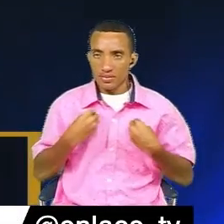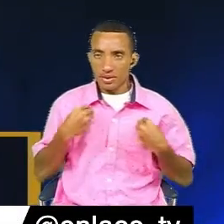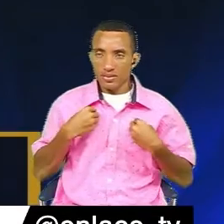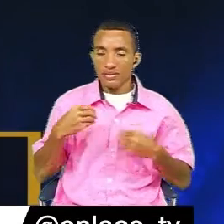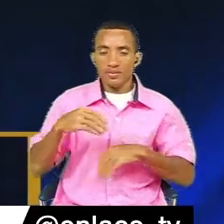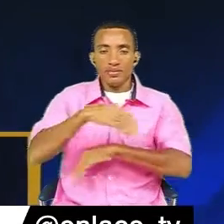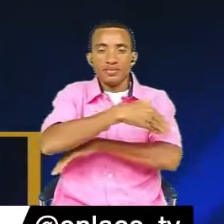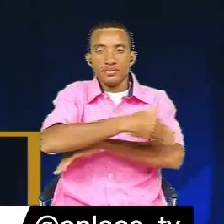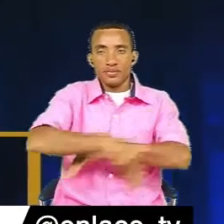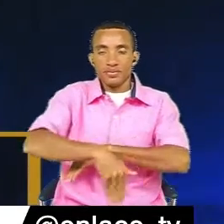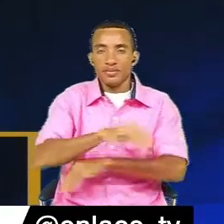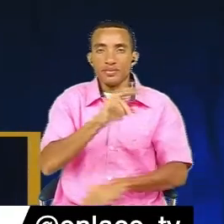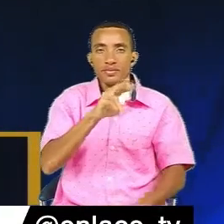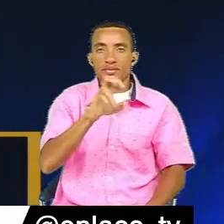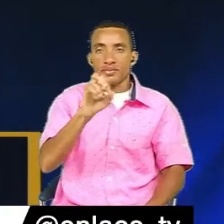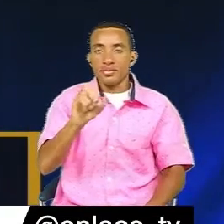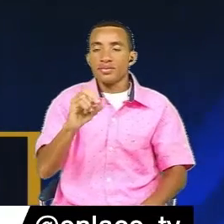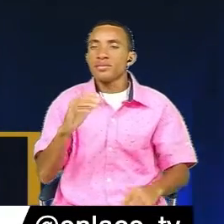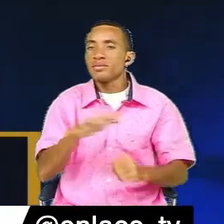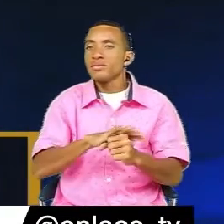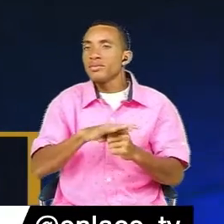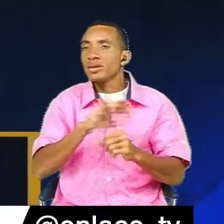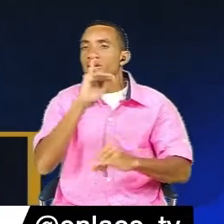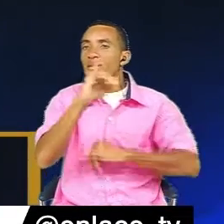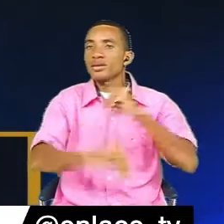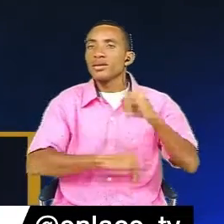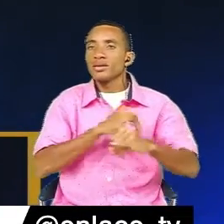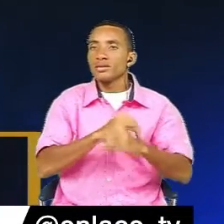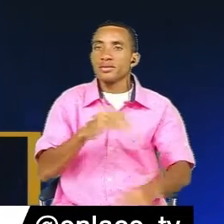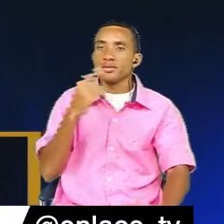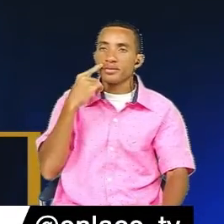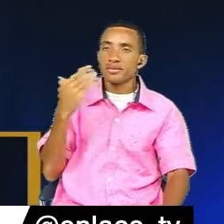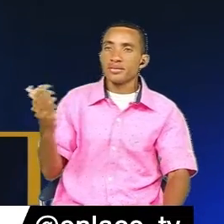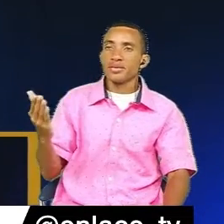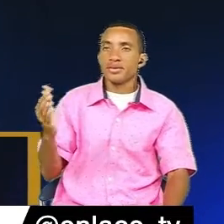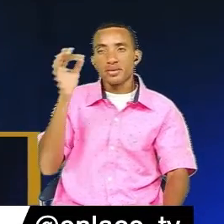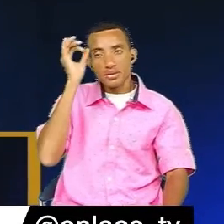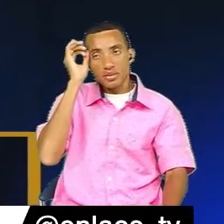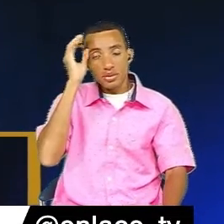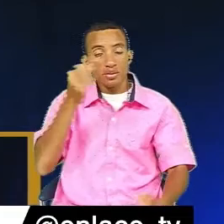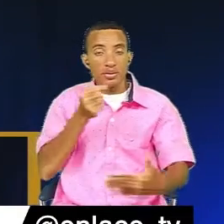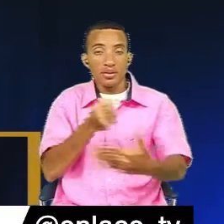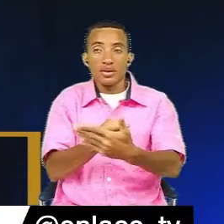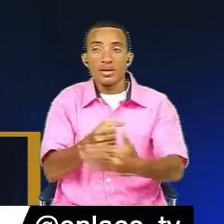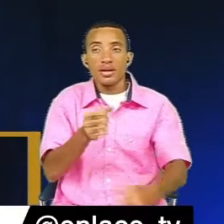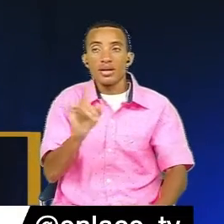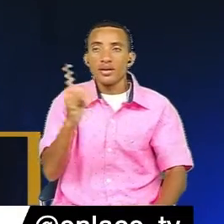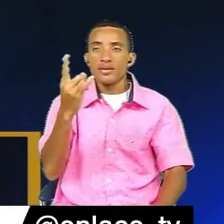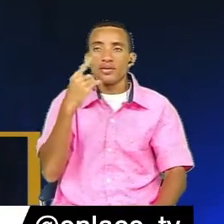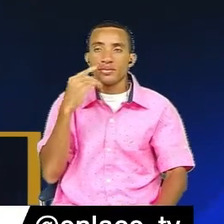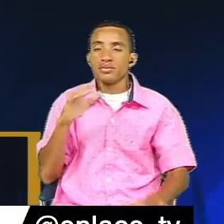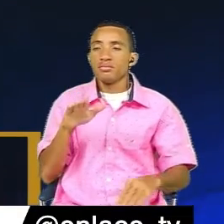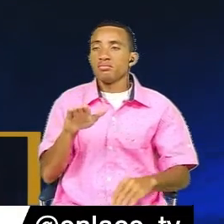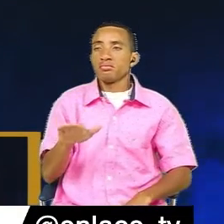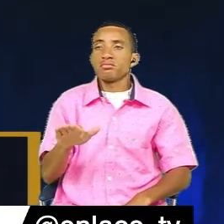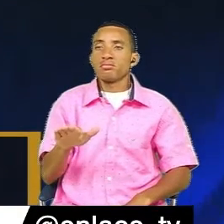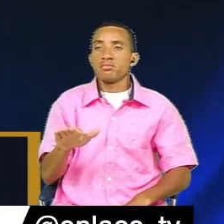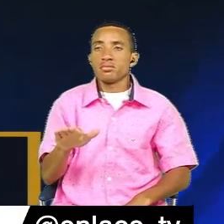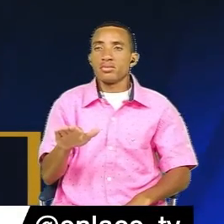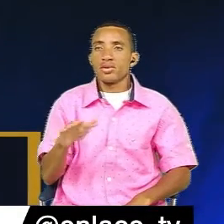70 del barrio Internacional, lo mantiene sin usar a orilla de la vía, donde provoca accidentes de tránsito debido a que se encuentra parqueado en una